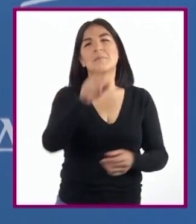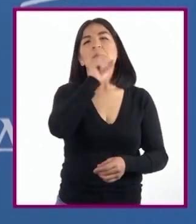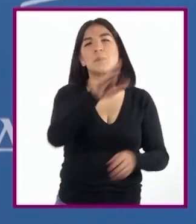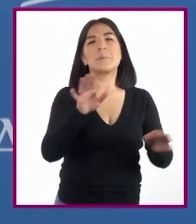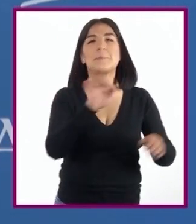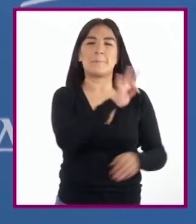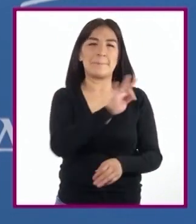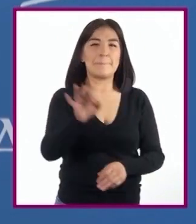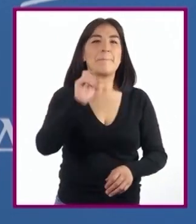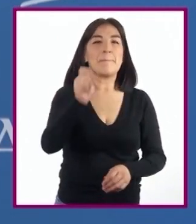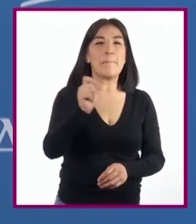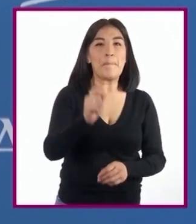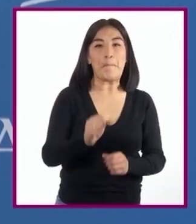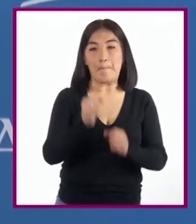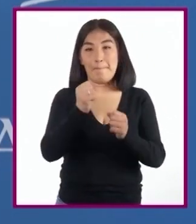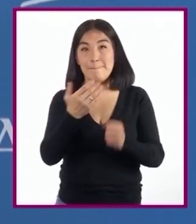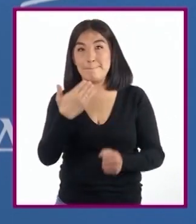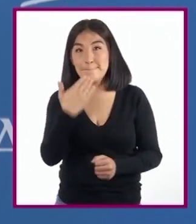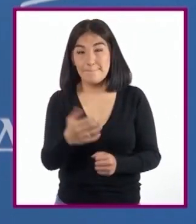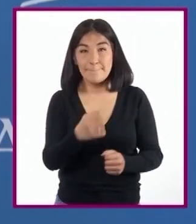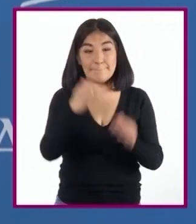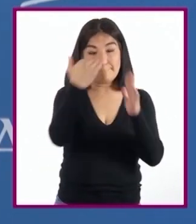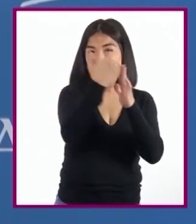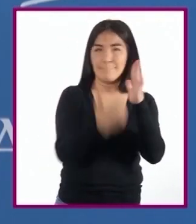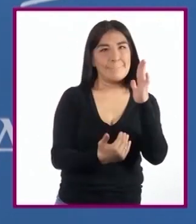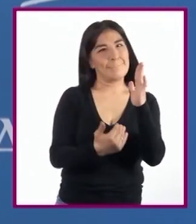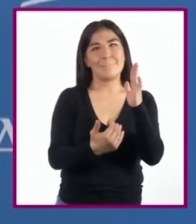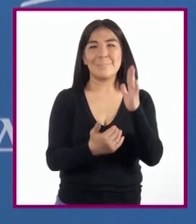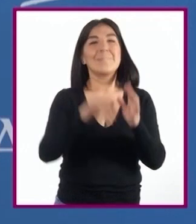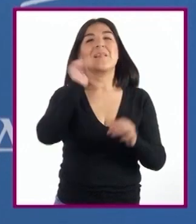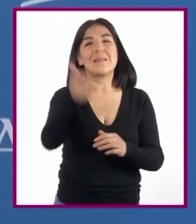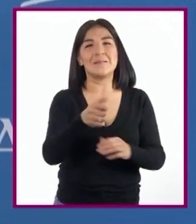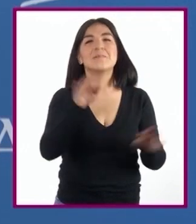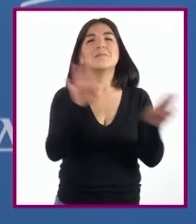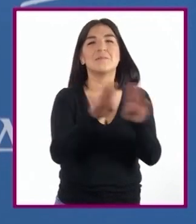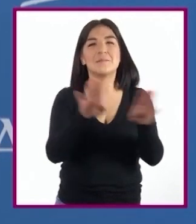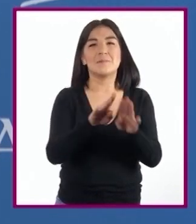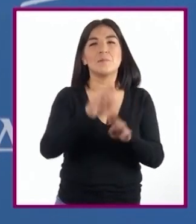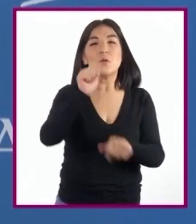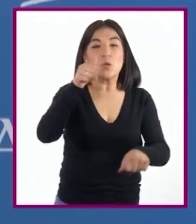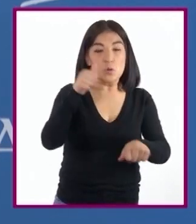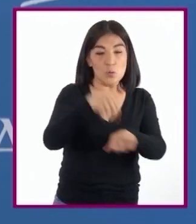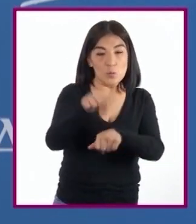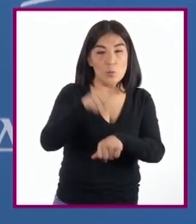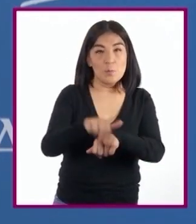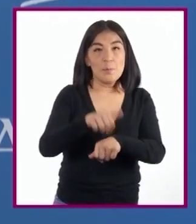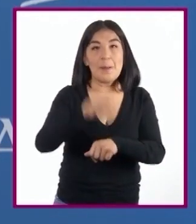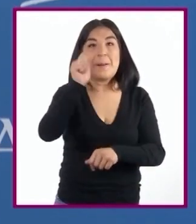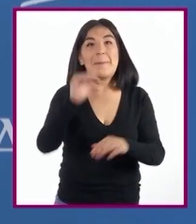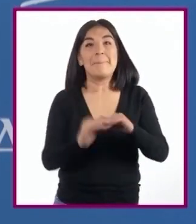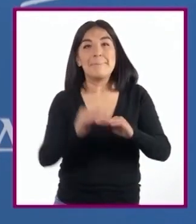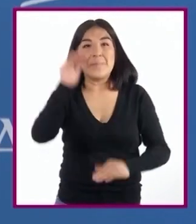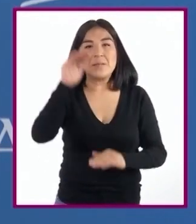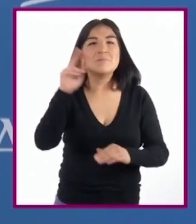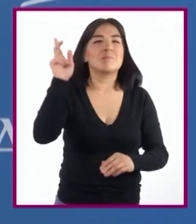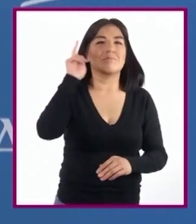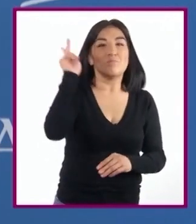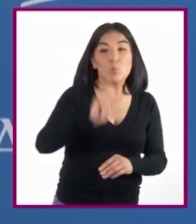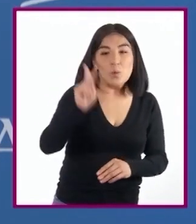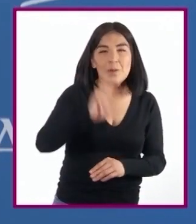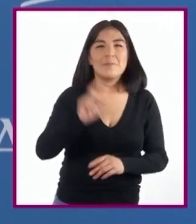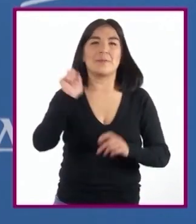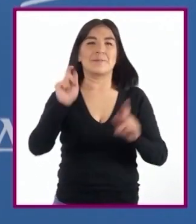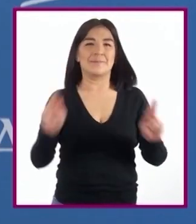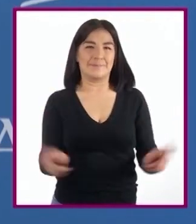probabilidad favorable no es la menor. Por el contrario, se considera la unidad que tiene mayor probabilidad de venta.